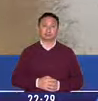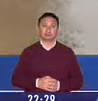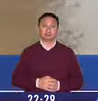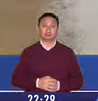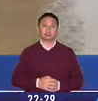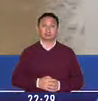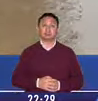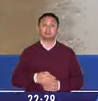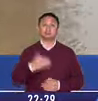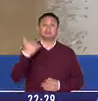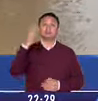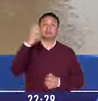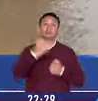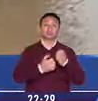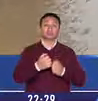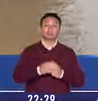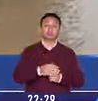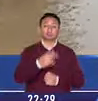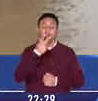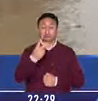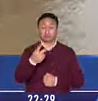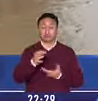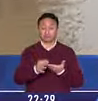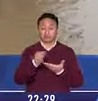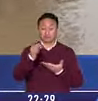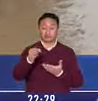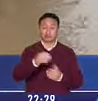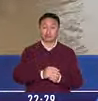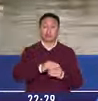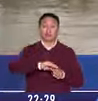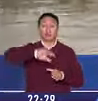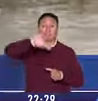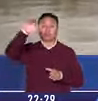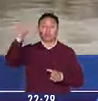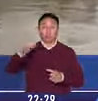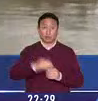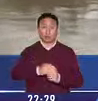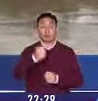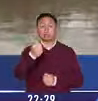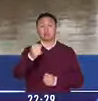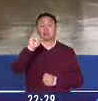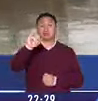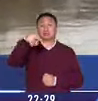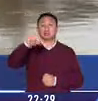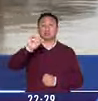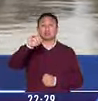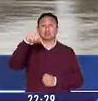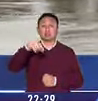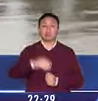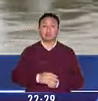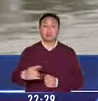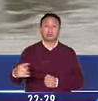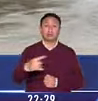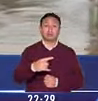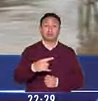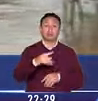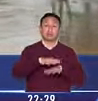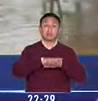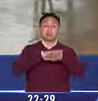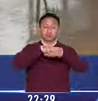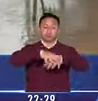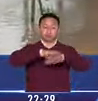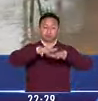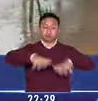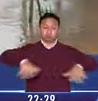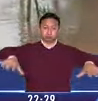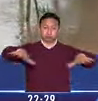Mayor afectación fue la que se vivió en sectores como Monte Sinaí. Allí, el canal del Burro convirtió en ríos las